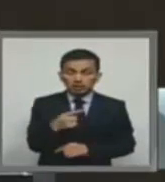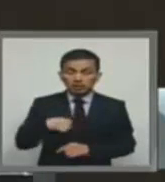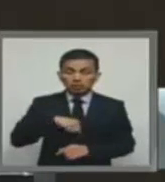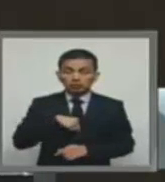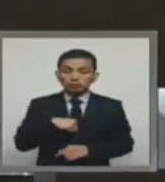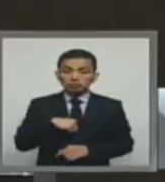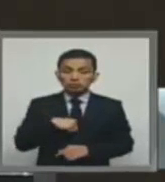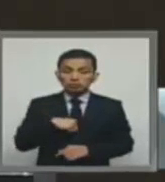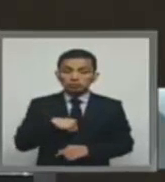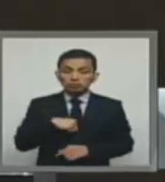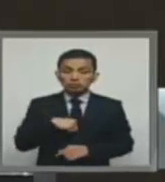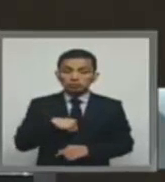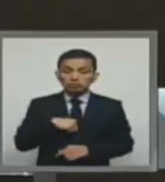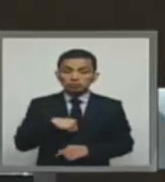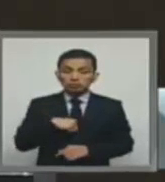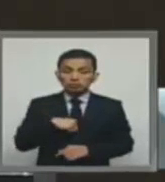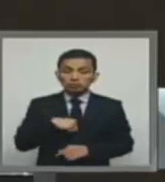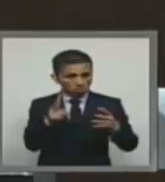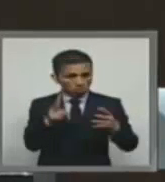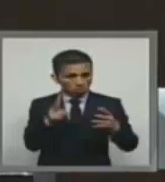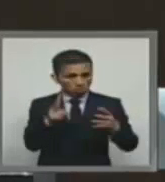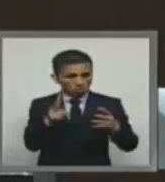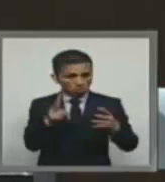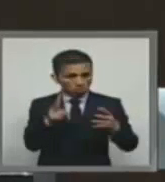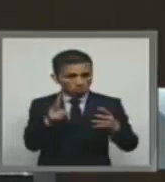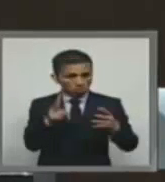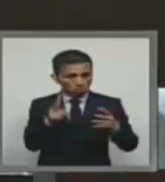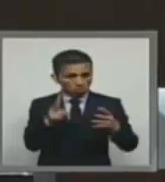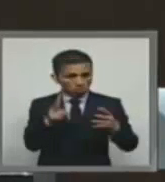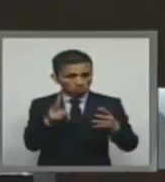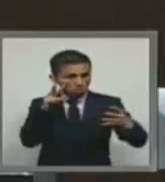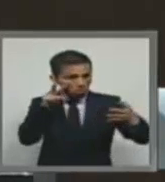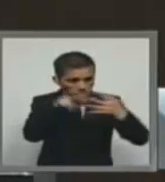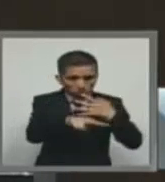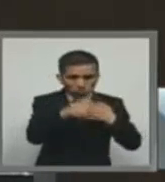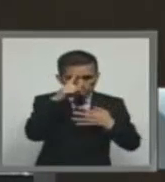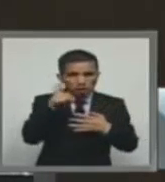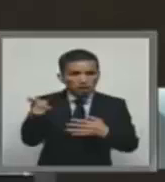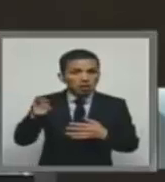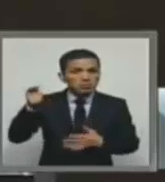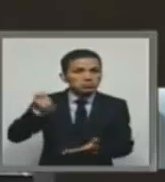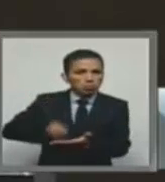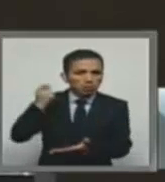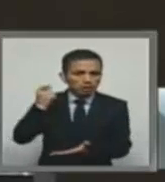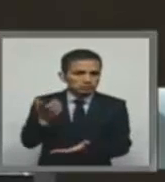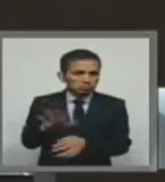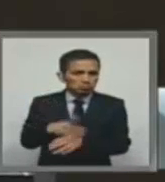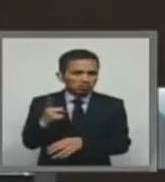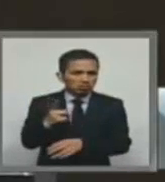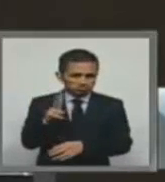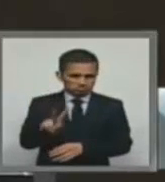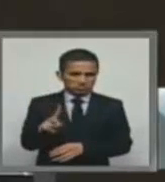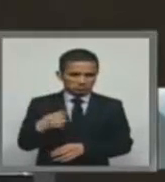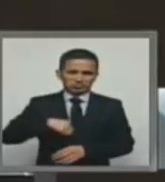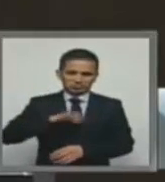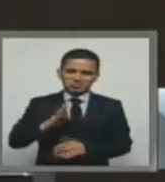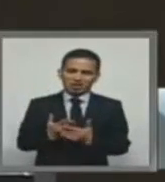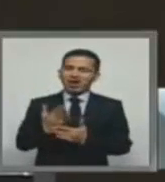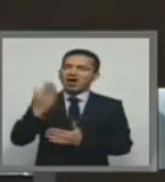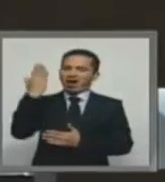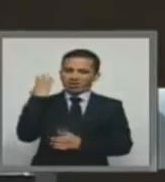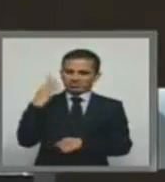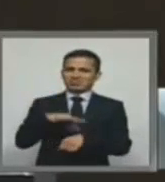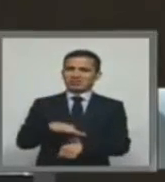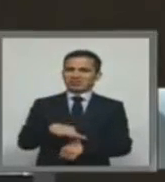sobre la poca transparencia o claridad que va a haber en las subastas, porque ya tenemos referencia, ya